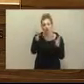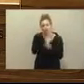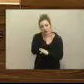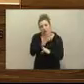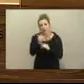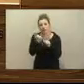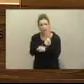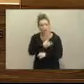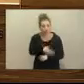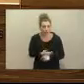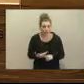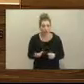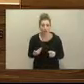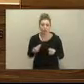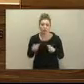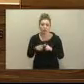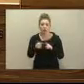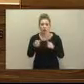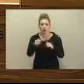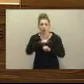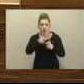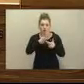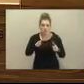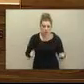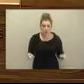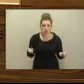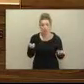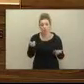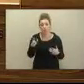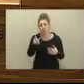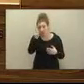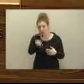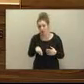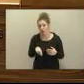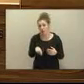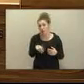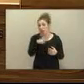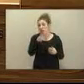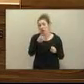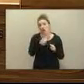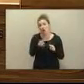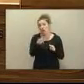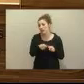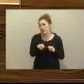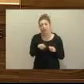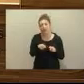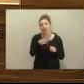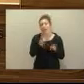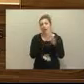precarios, con aumento de desempleo, pero, por supuesto, la falta de políticas que creen